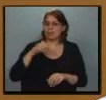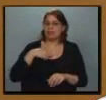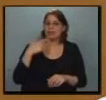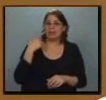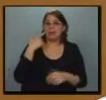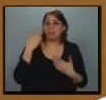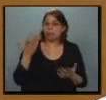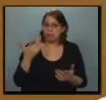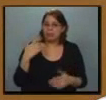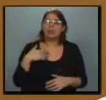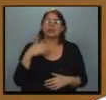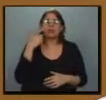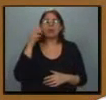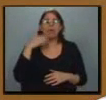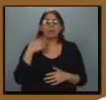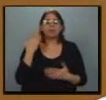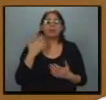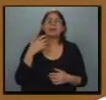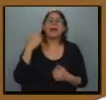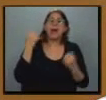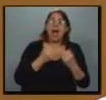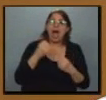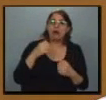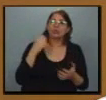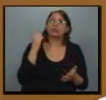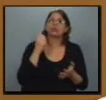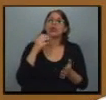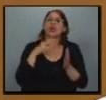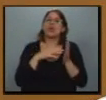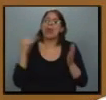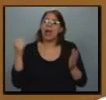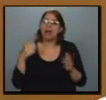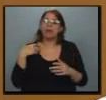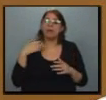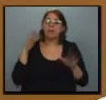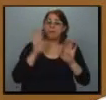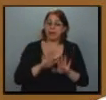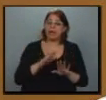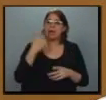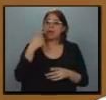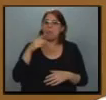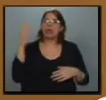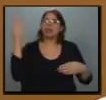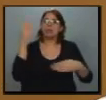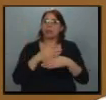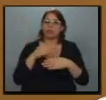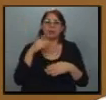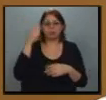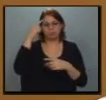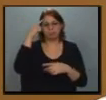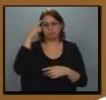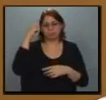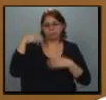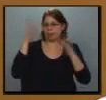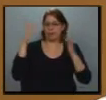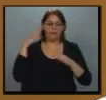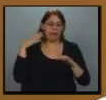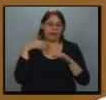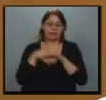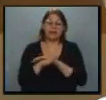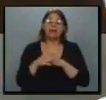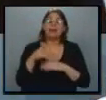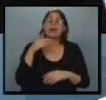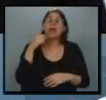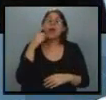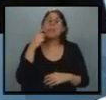oportunidad, venían en un vehículo blanco, se detuvieron y en el momento que se cerraba el portón, directamente ingresaron. Y la